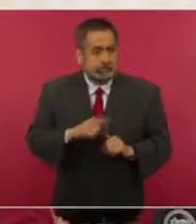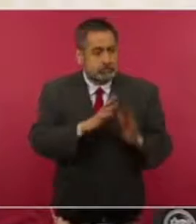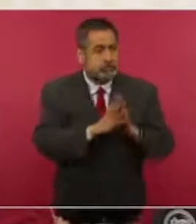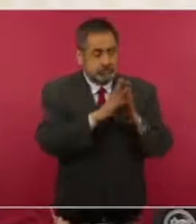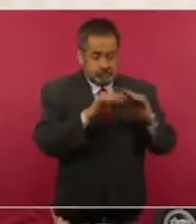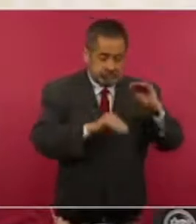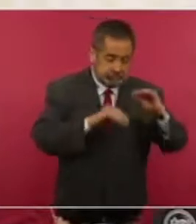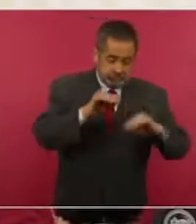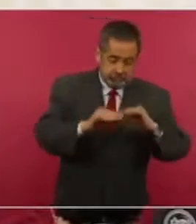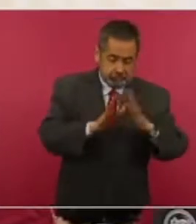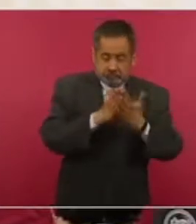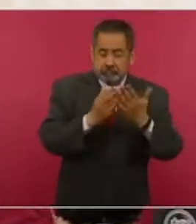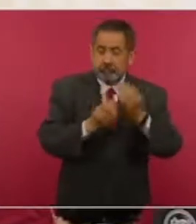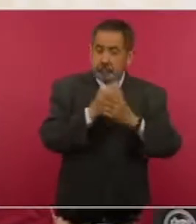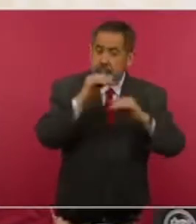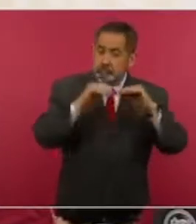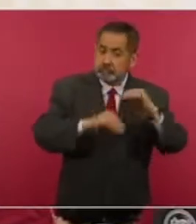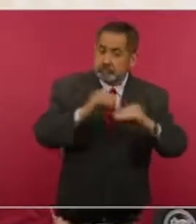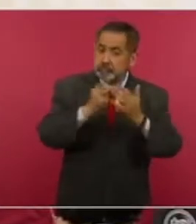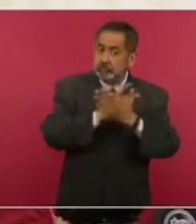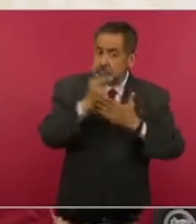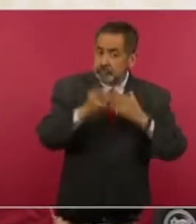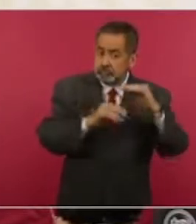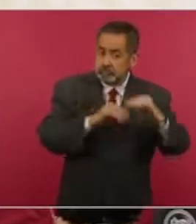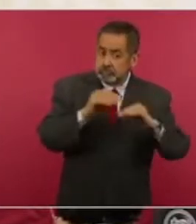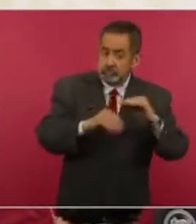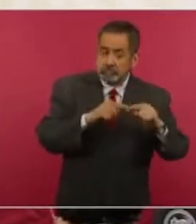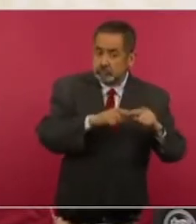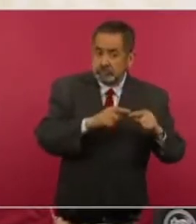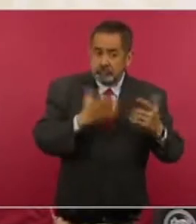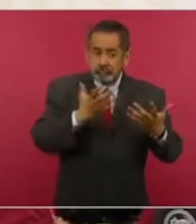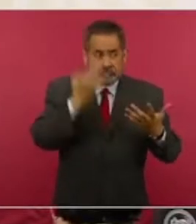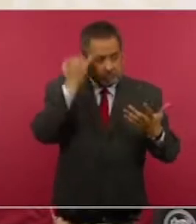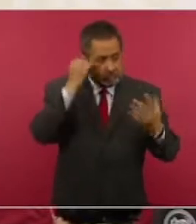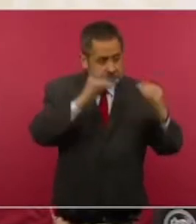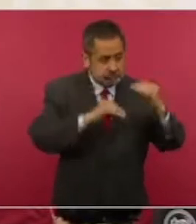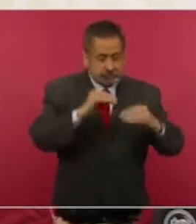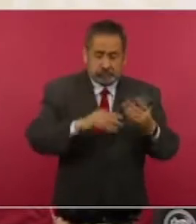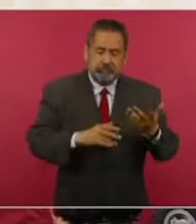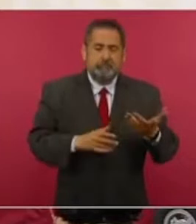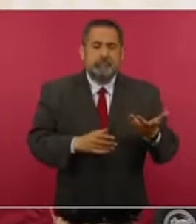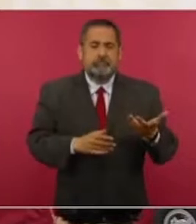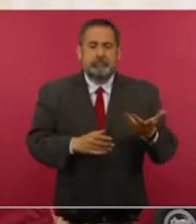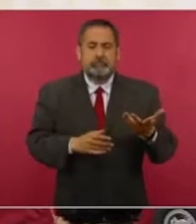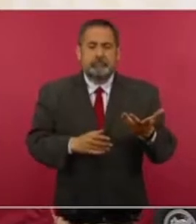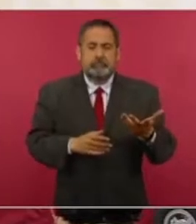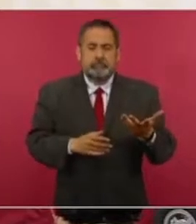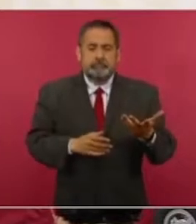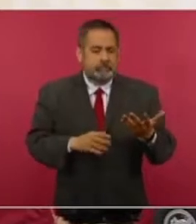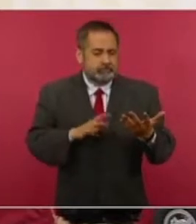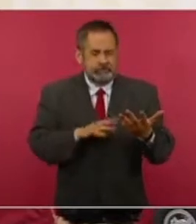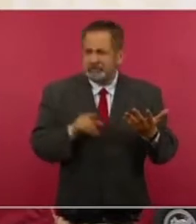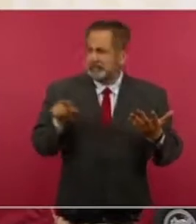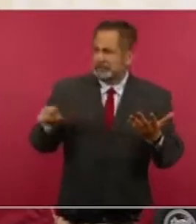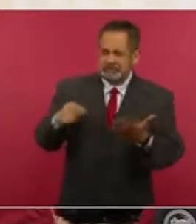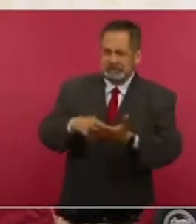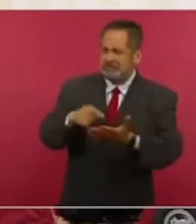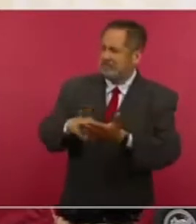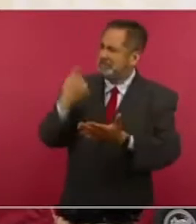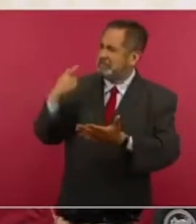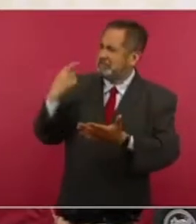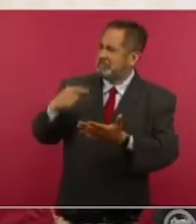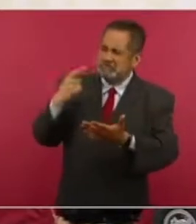participaron en la elaboración de los contenidos y hasta cuestionaron